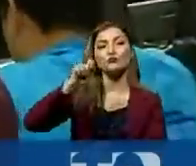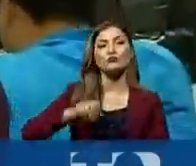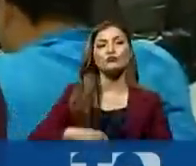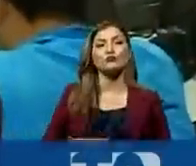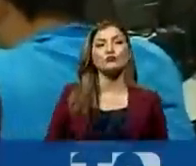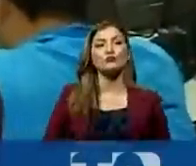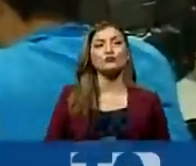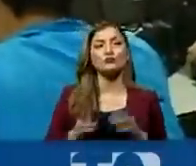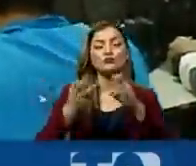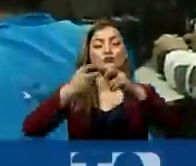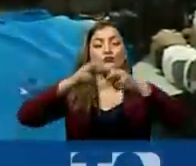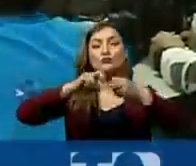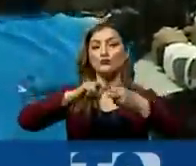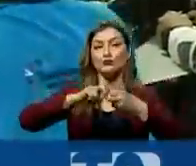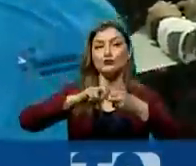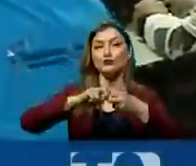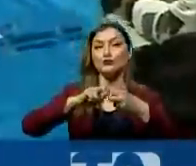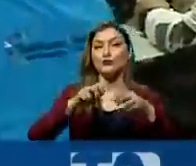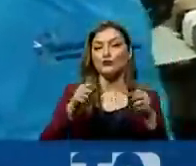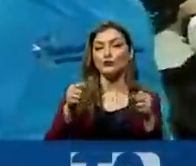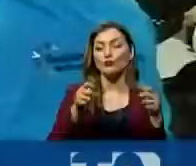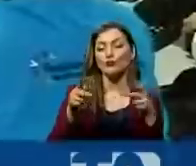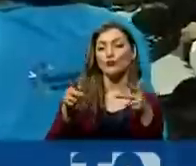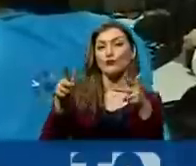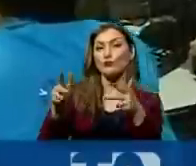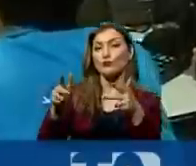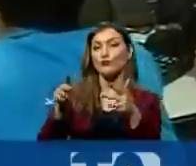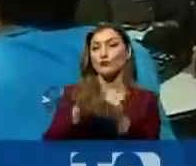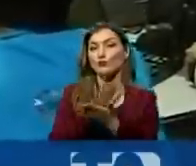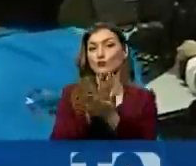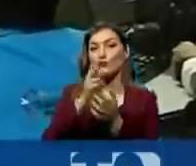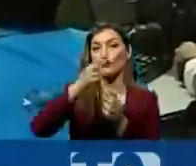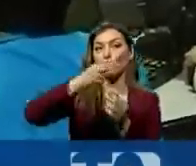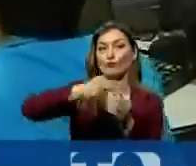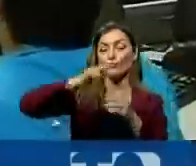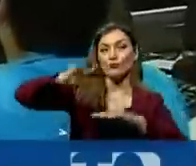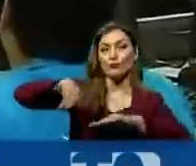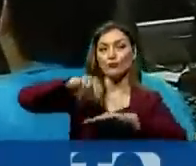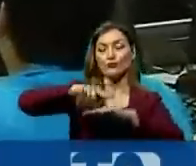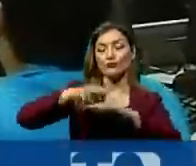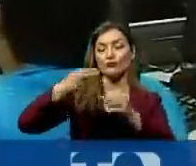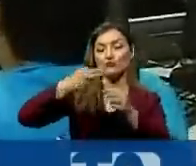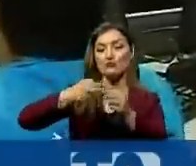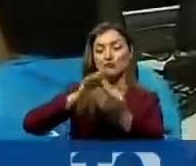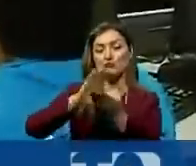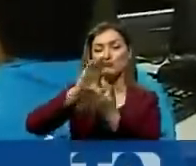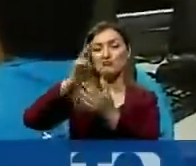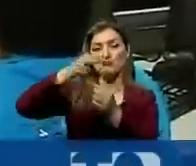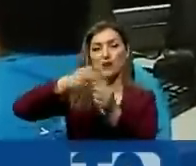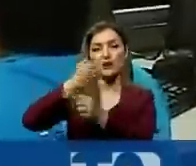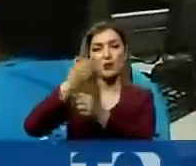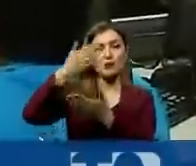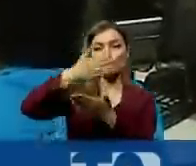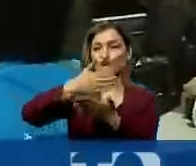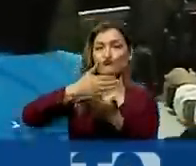dificultad en la parte del traslado las clases se han desarrollado de manera de manera cotidiana no se han suspendido en los trabajos ayer